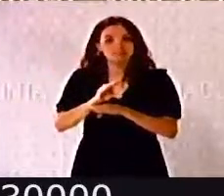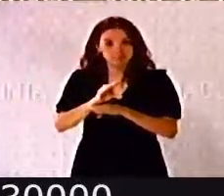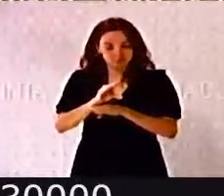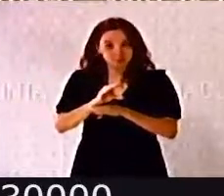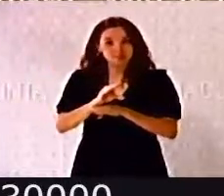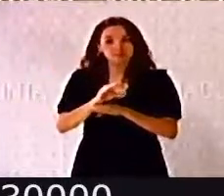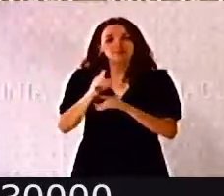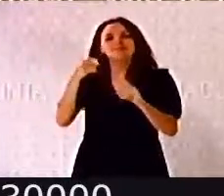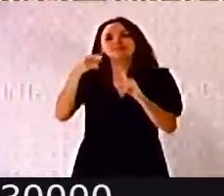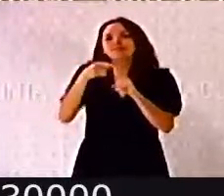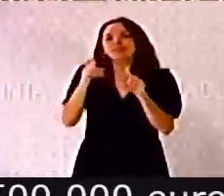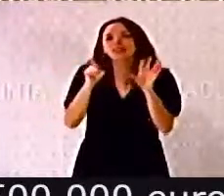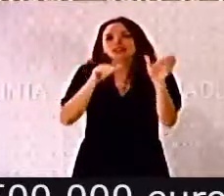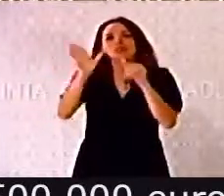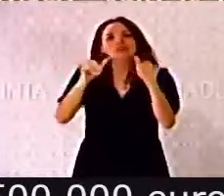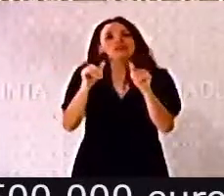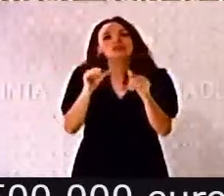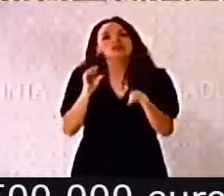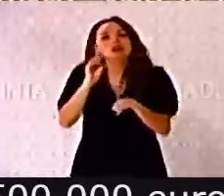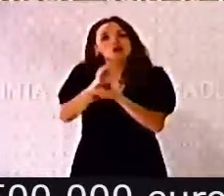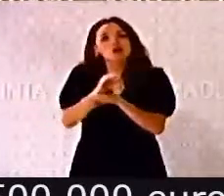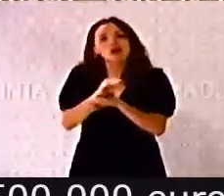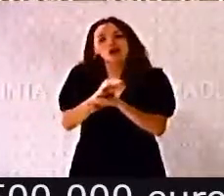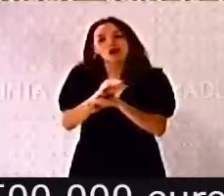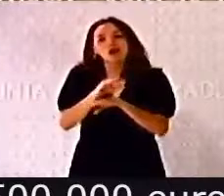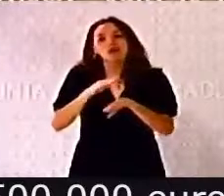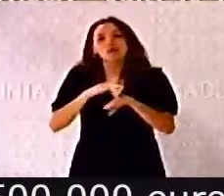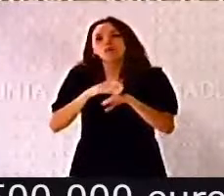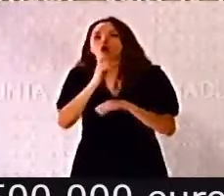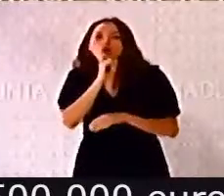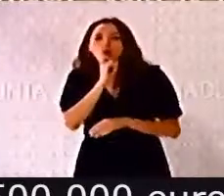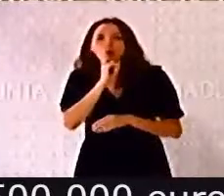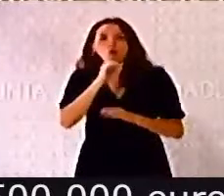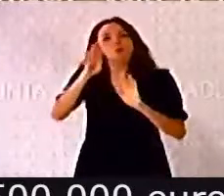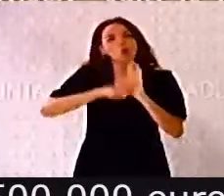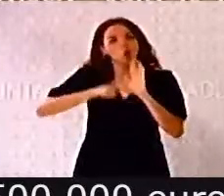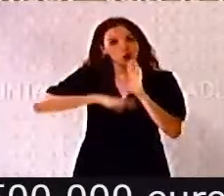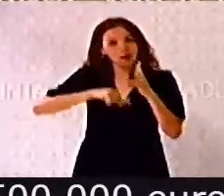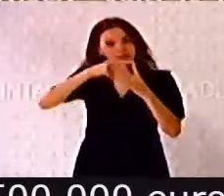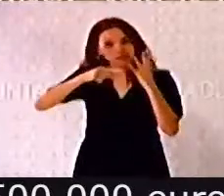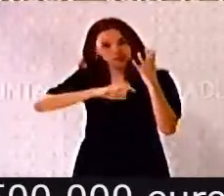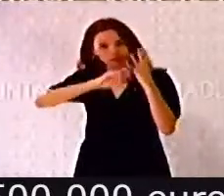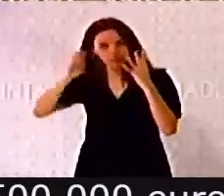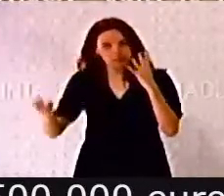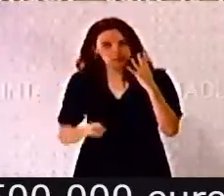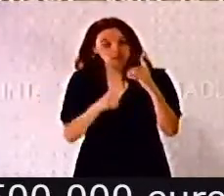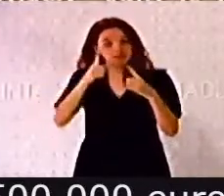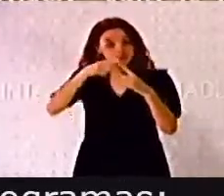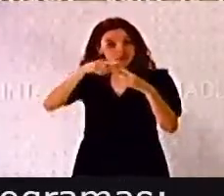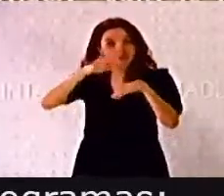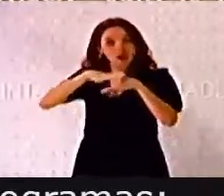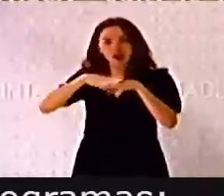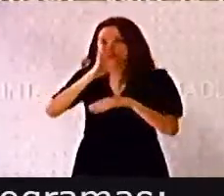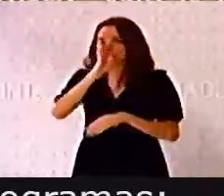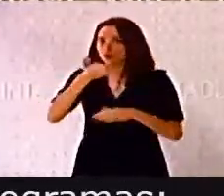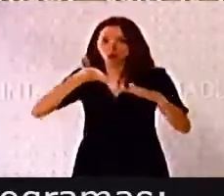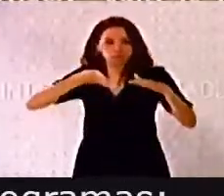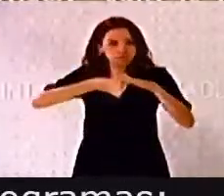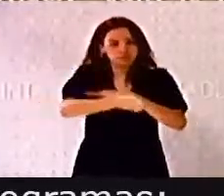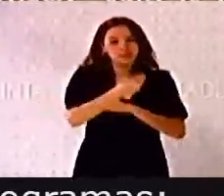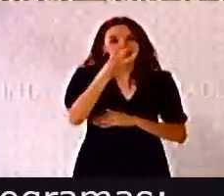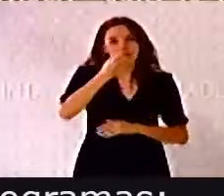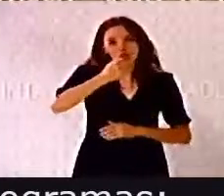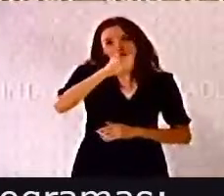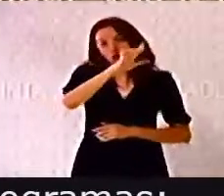Se trata de las convocatorias de subvenciones de los siguientes programas. Ayuda directa a la entrada, hay